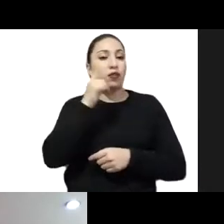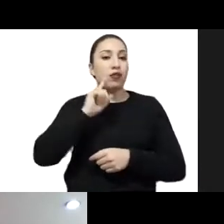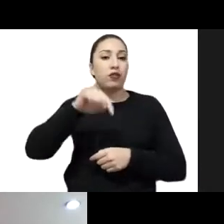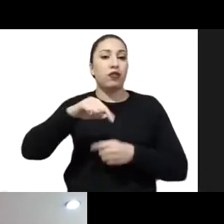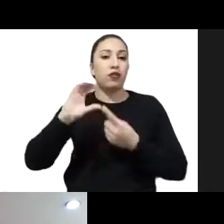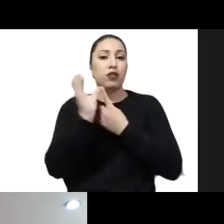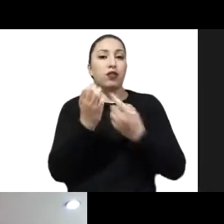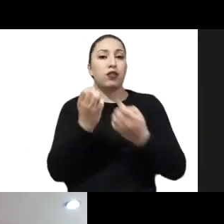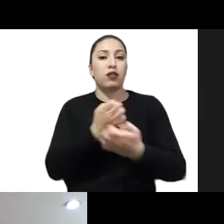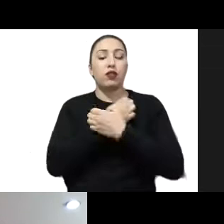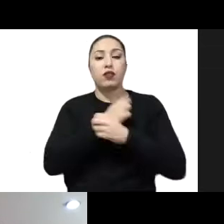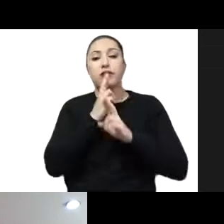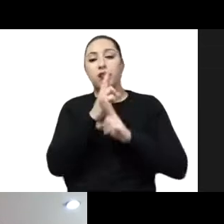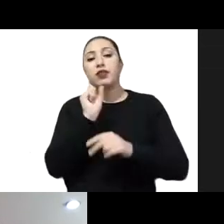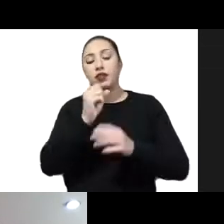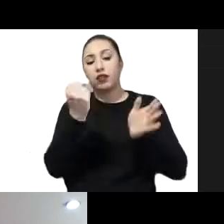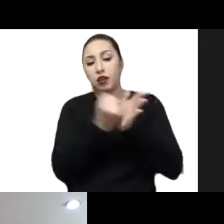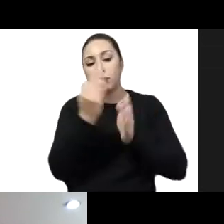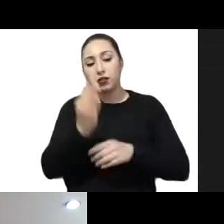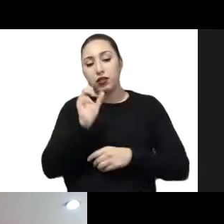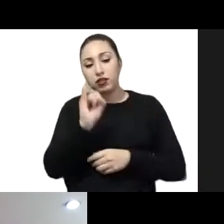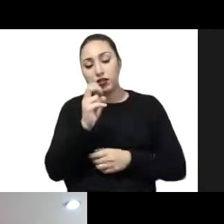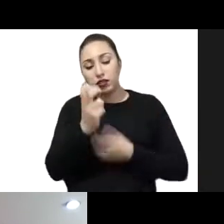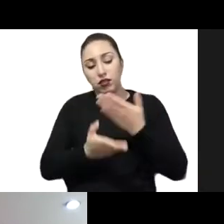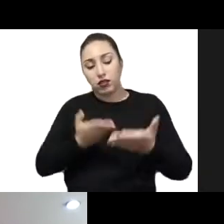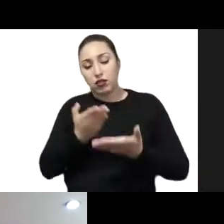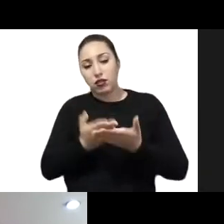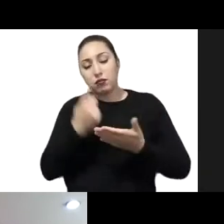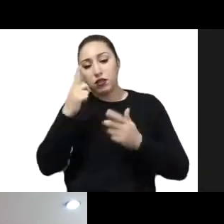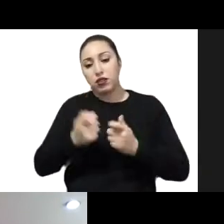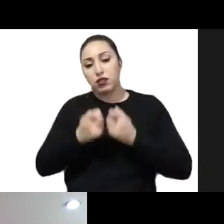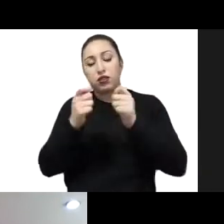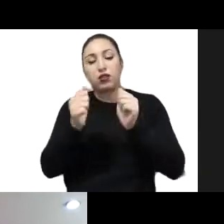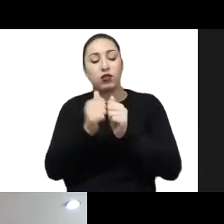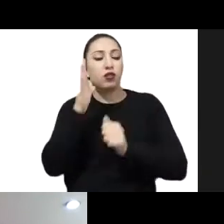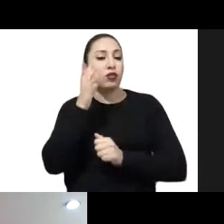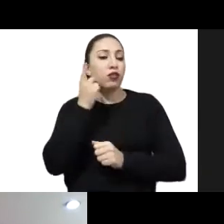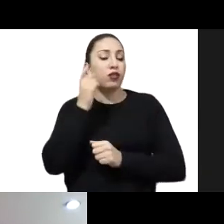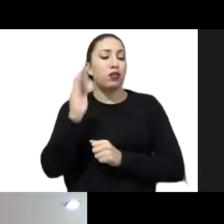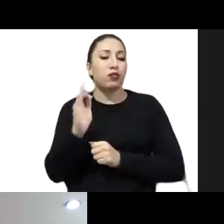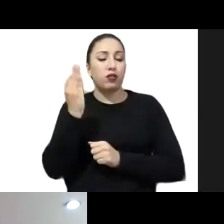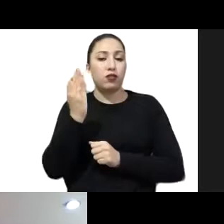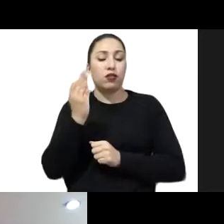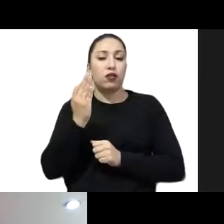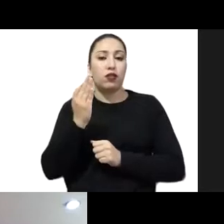Educación convienen en aprobar la propuesta de iniciativa con proyecto de decreto materia del presente